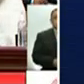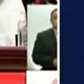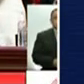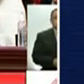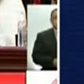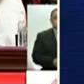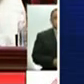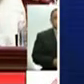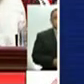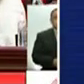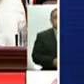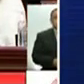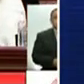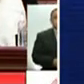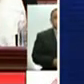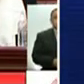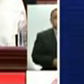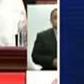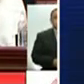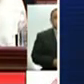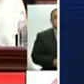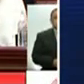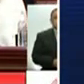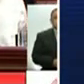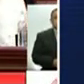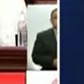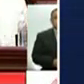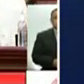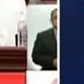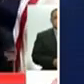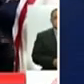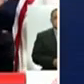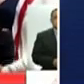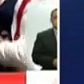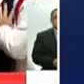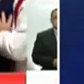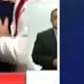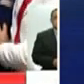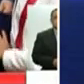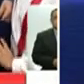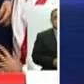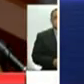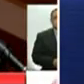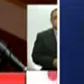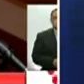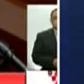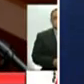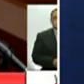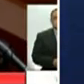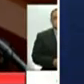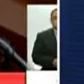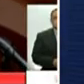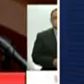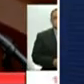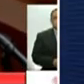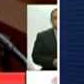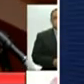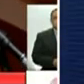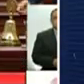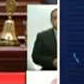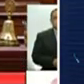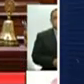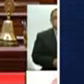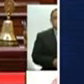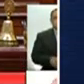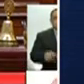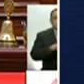secuela? No, felizmente él, después de estar en la vía panamericana, nosotros